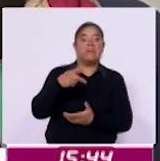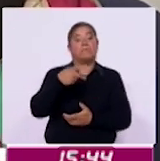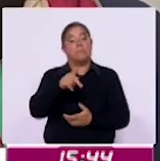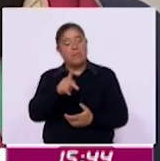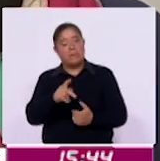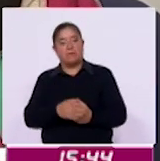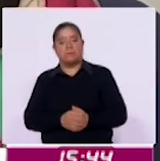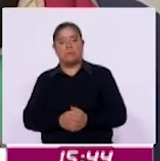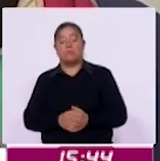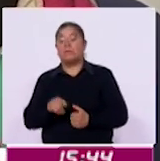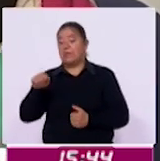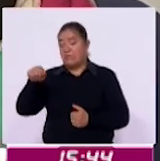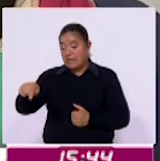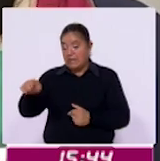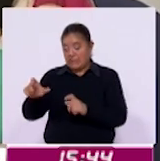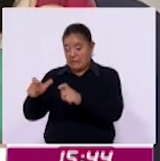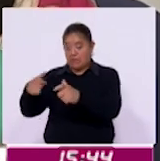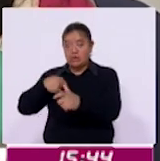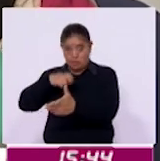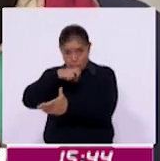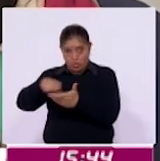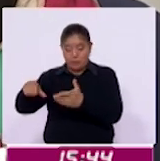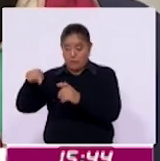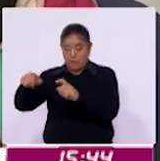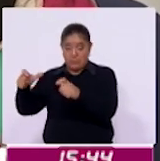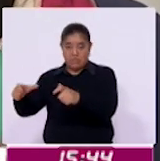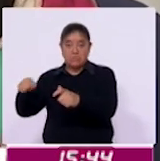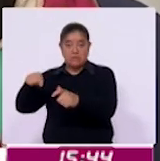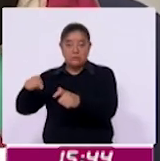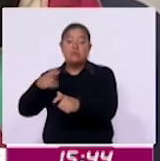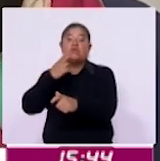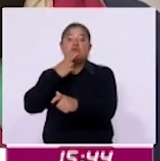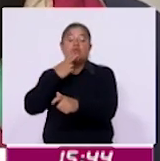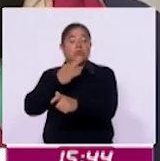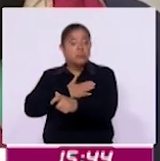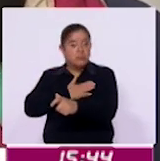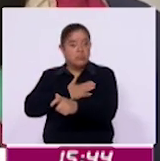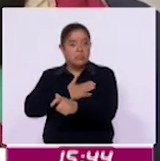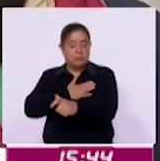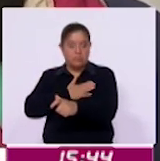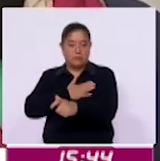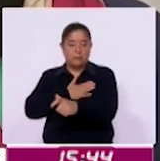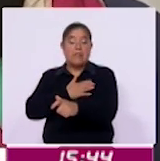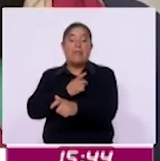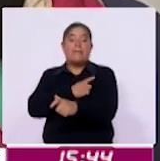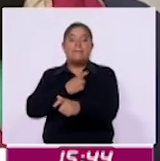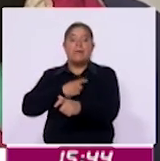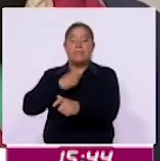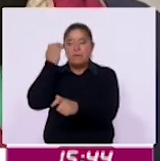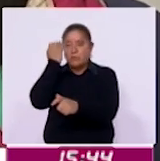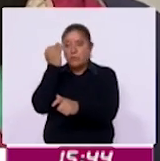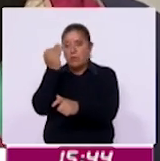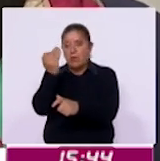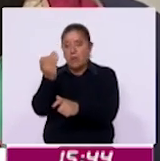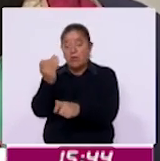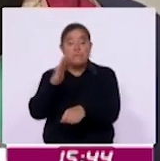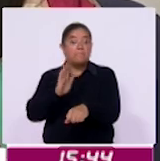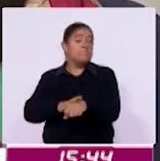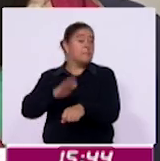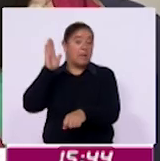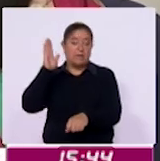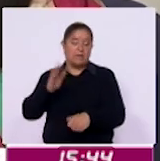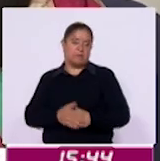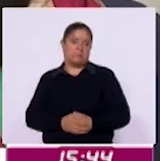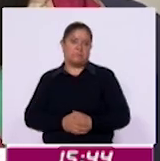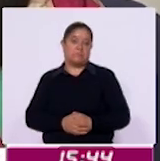de aparatos o de compras que sean de mayor durabilidad que